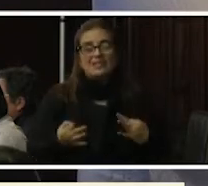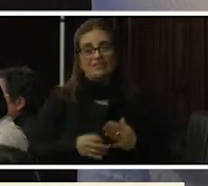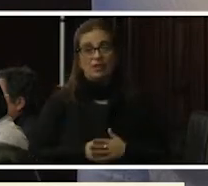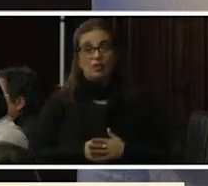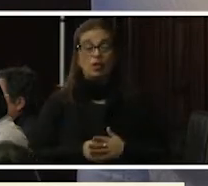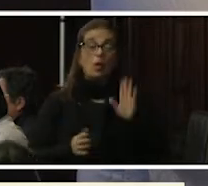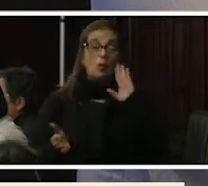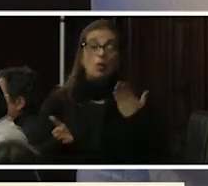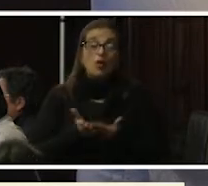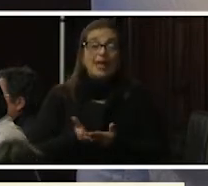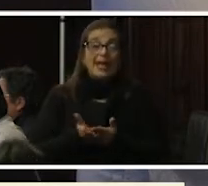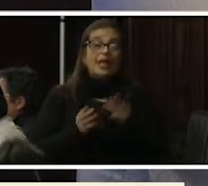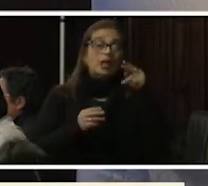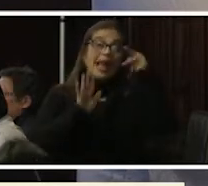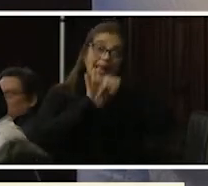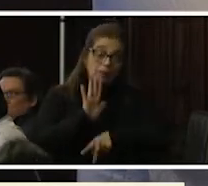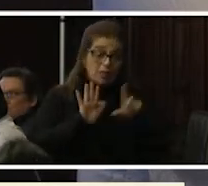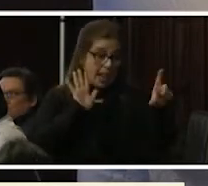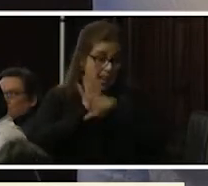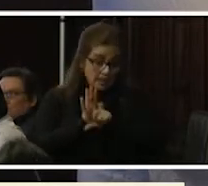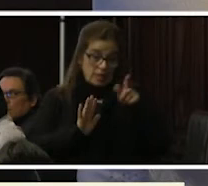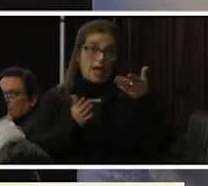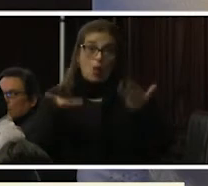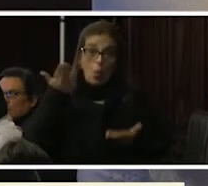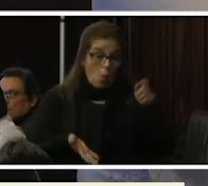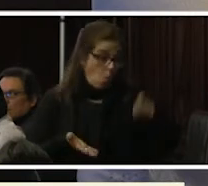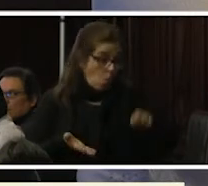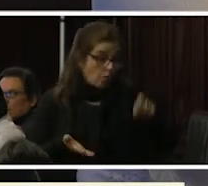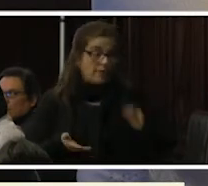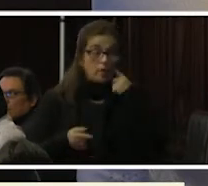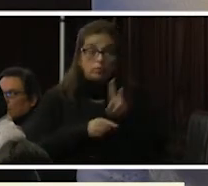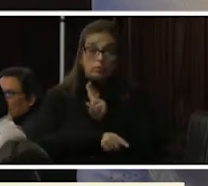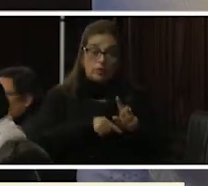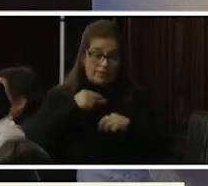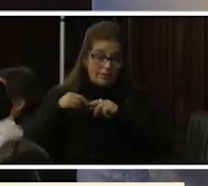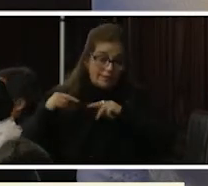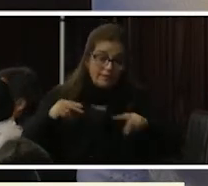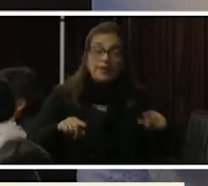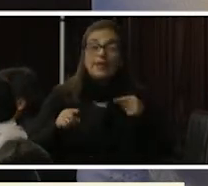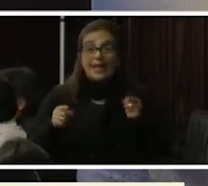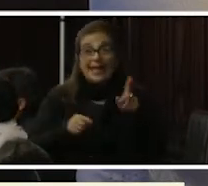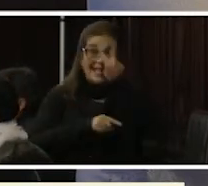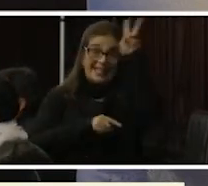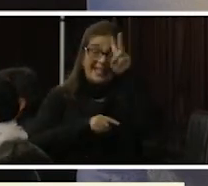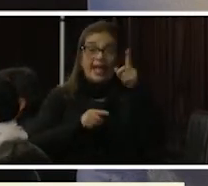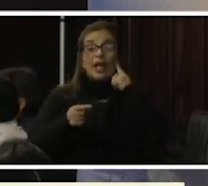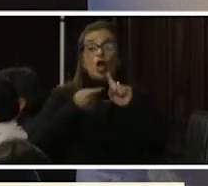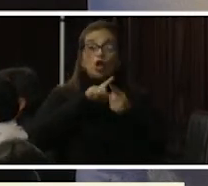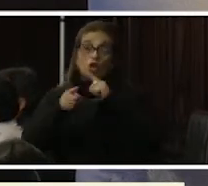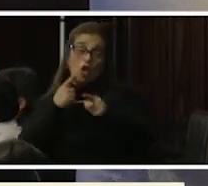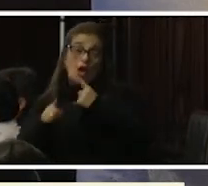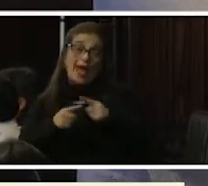formular marcos normativos y jurídicos que los protejan de cara a resguardar su patrimonio indígena y regular las actividades